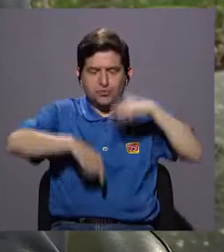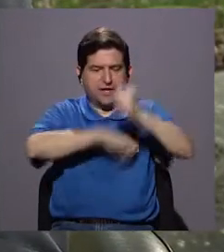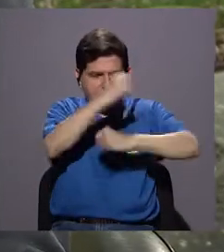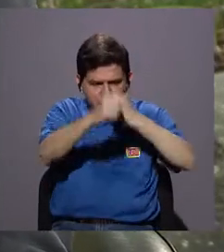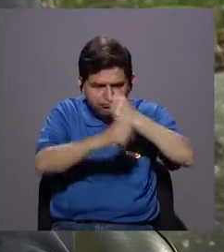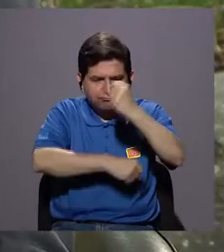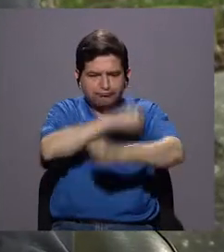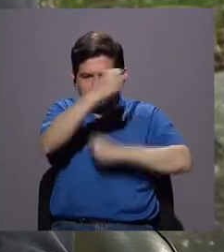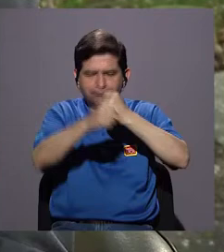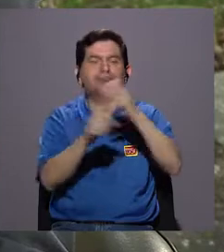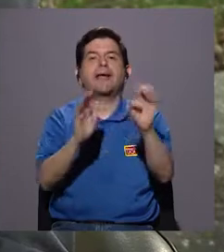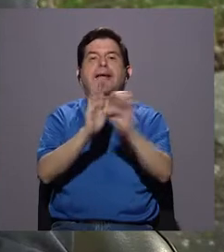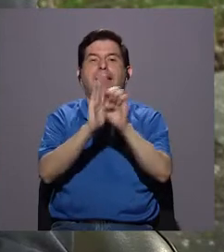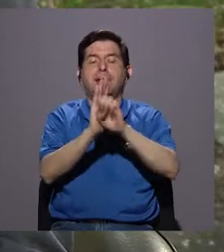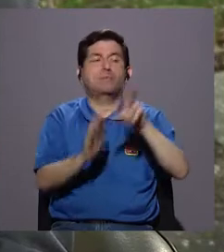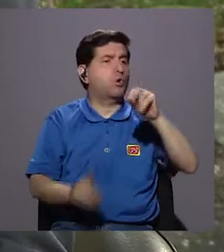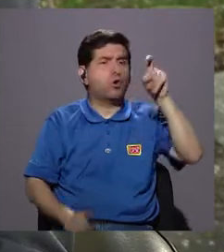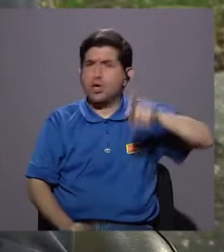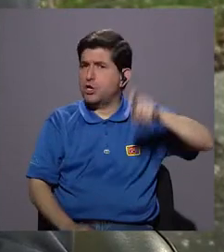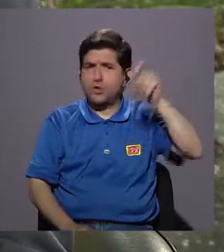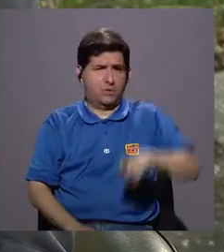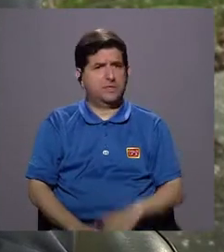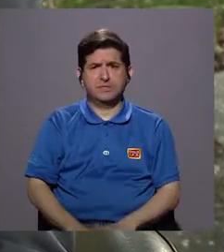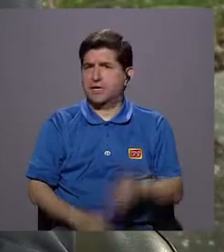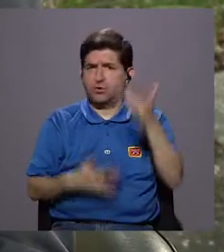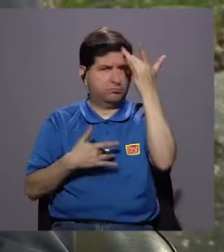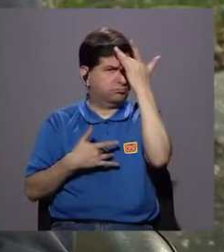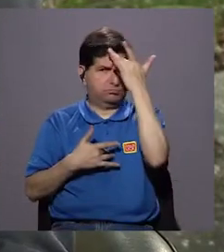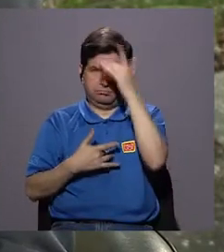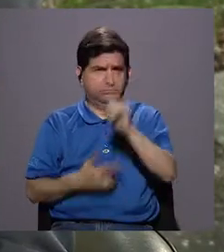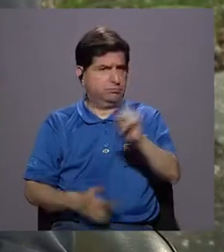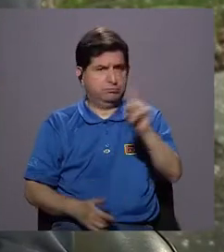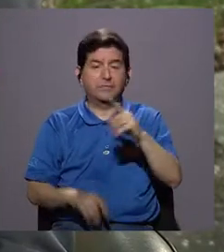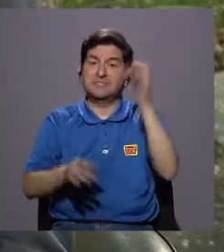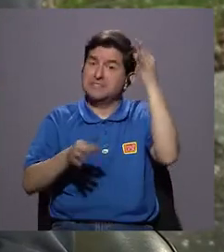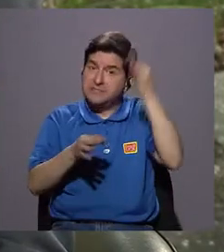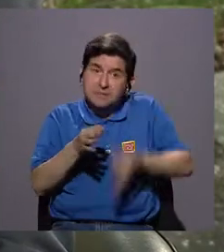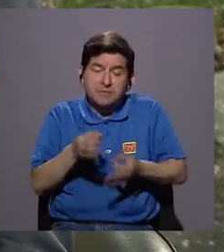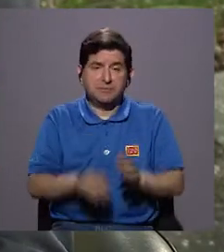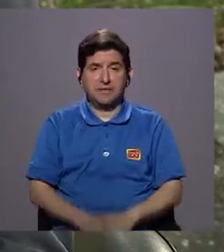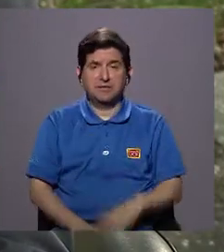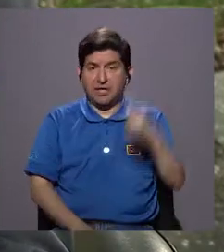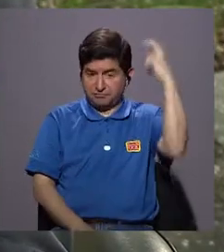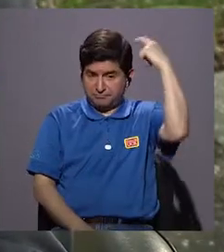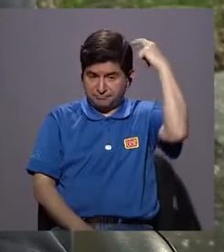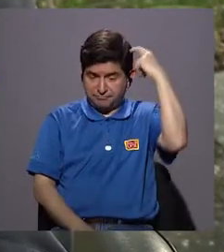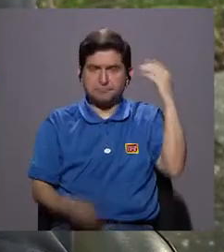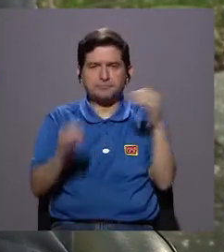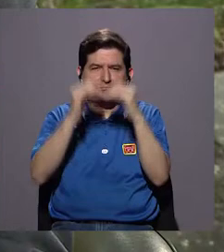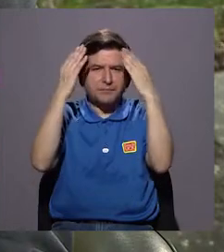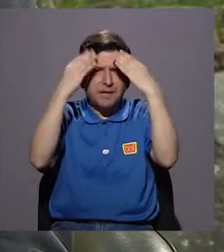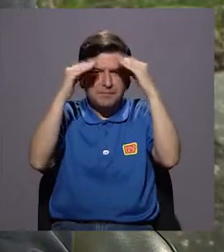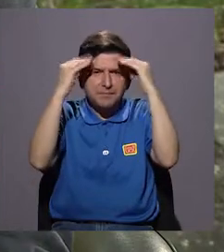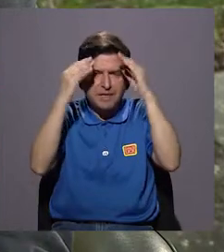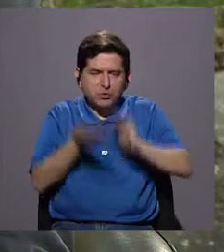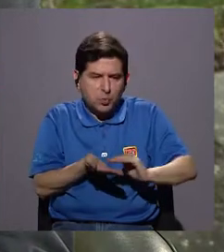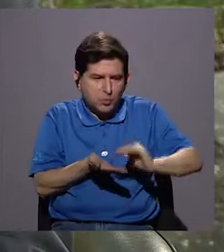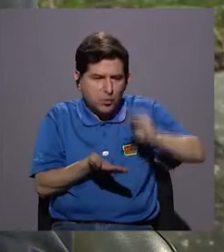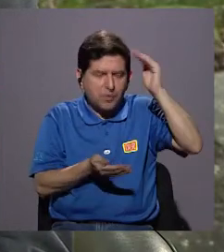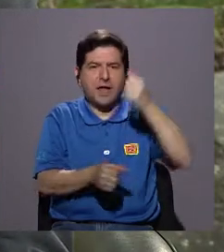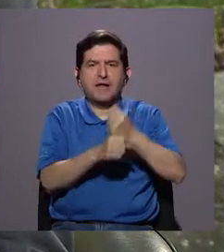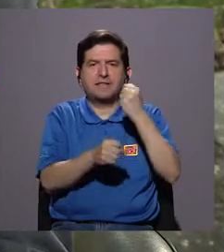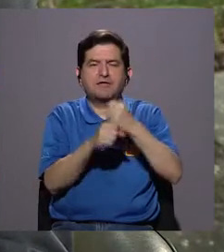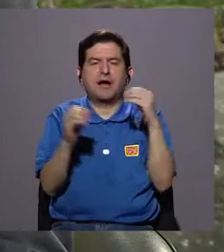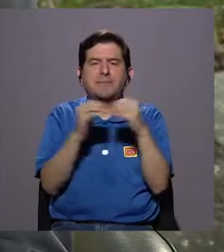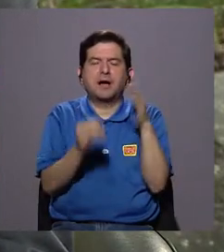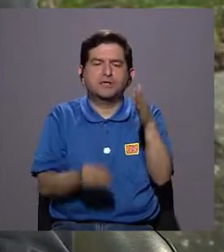edad, por ejemplo. Y no necesariamente son ninguna enfermedad, simplemente nuestro cerebro tiene más información acumulada, entonces trabaja